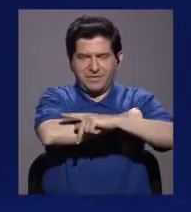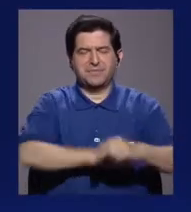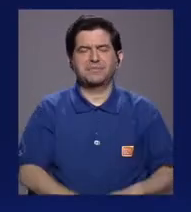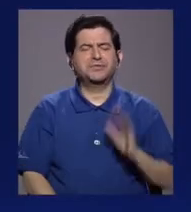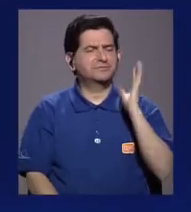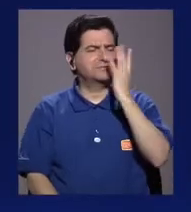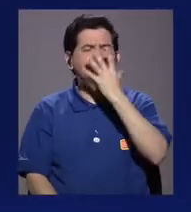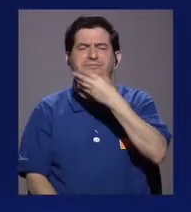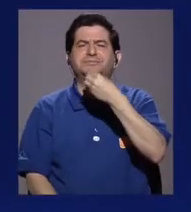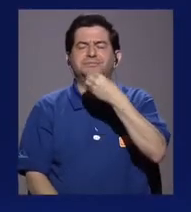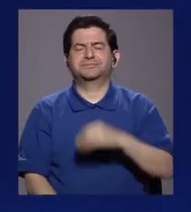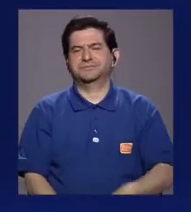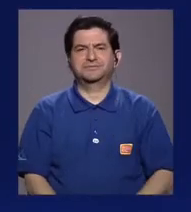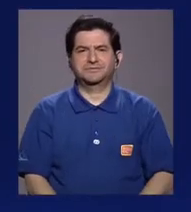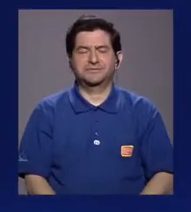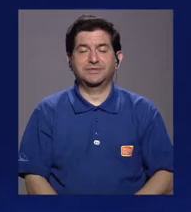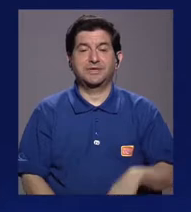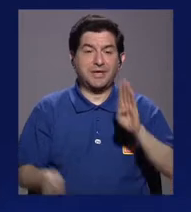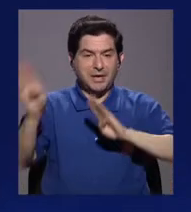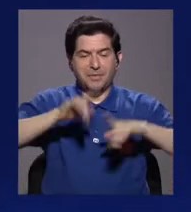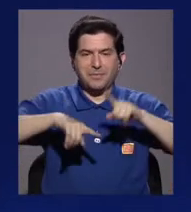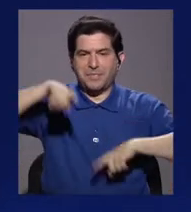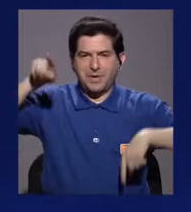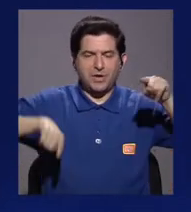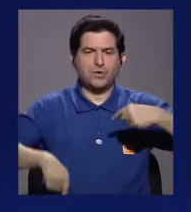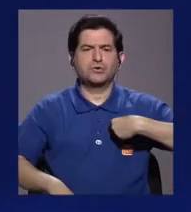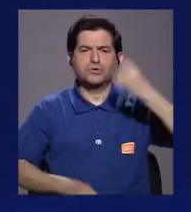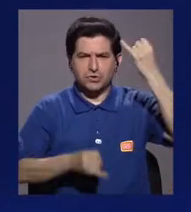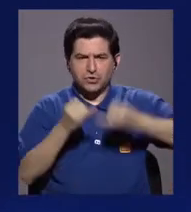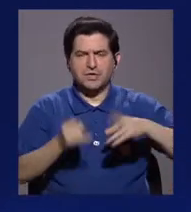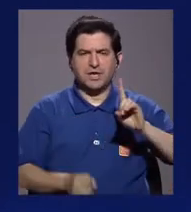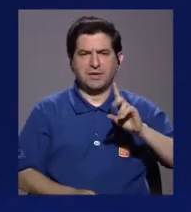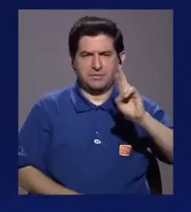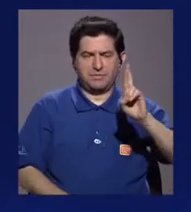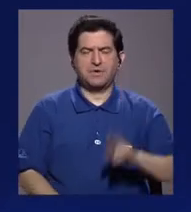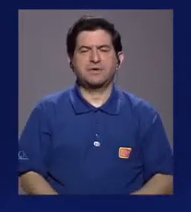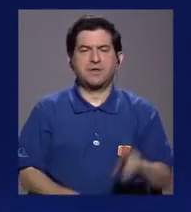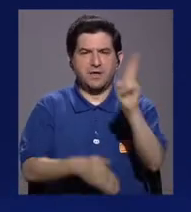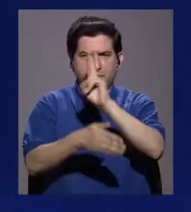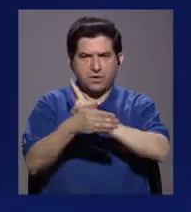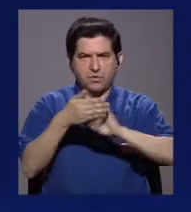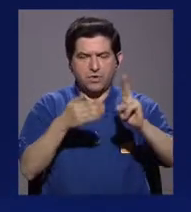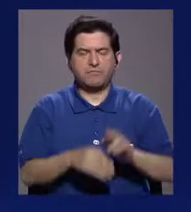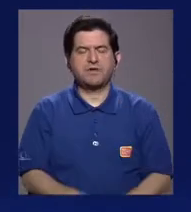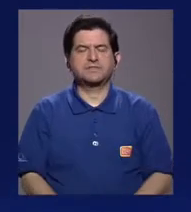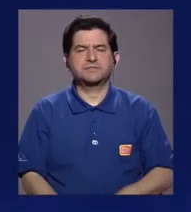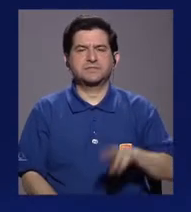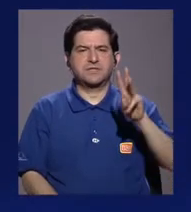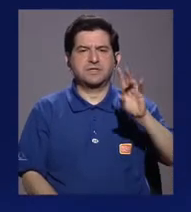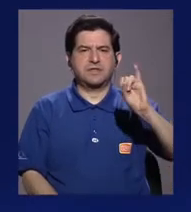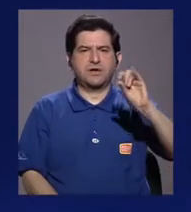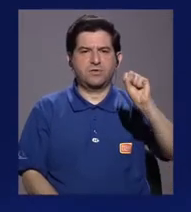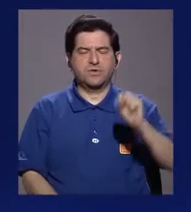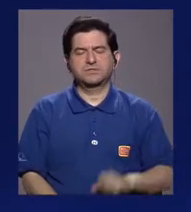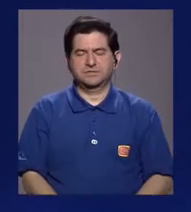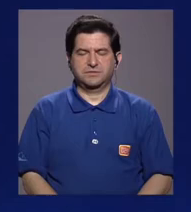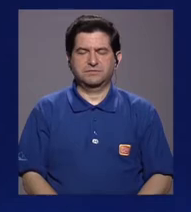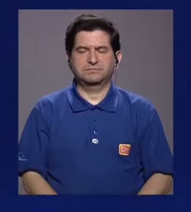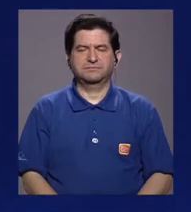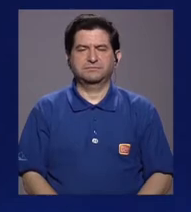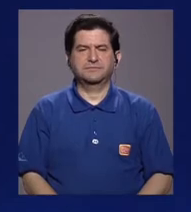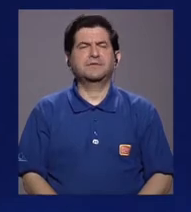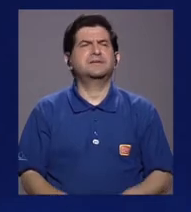un país tan tan lindo y el diverso yo terminé mi doctorado en la universidad de wisconsin